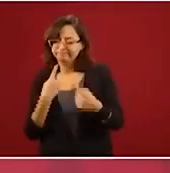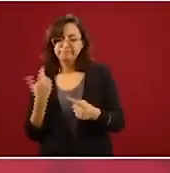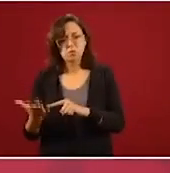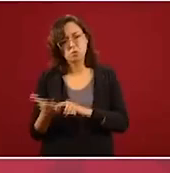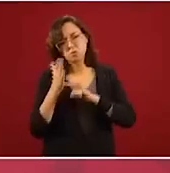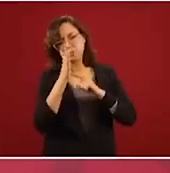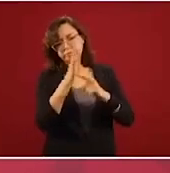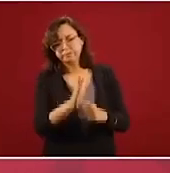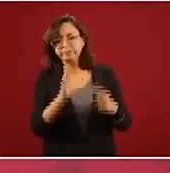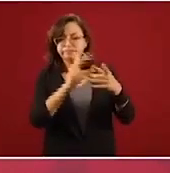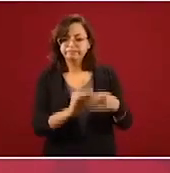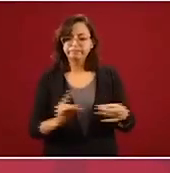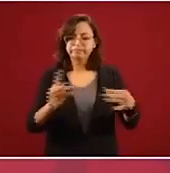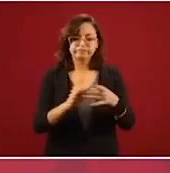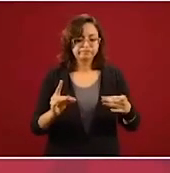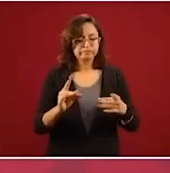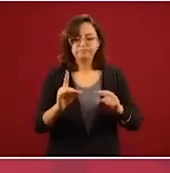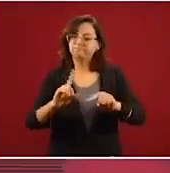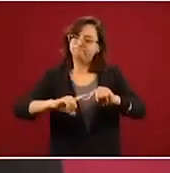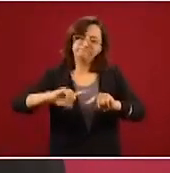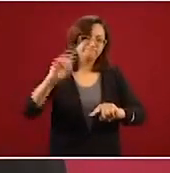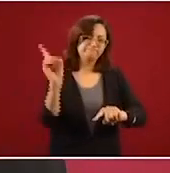argumentos que se eliminara,